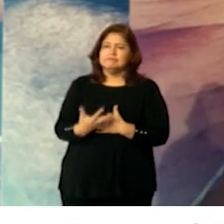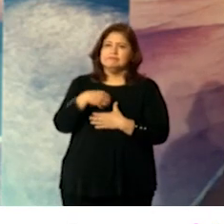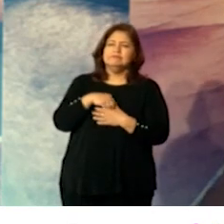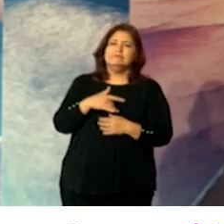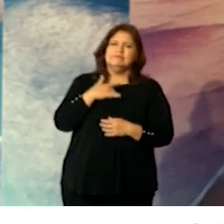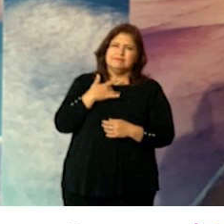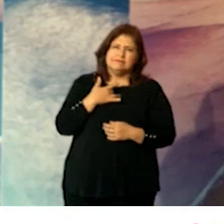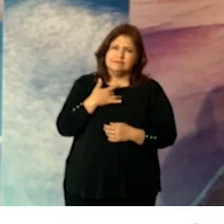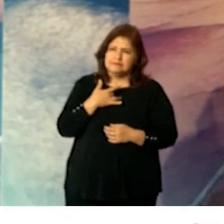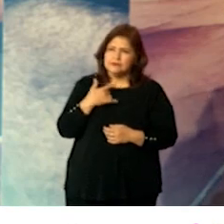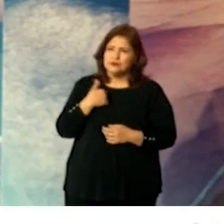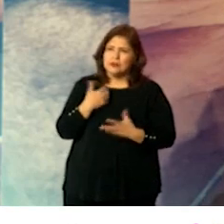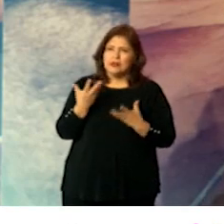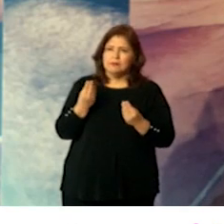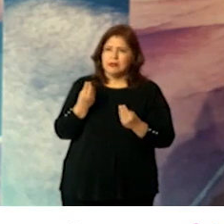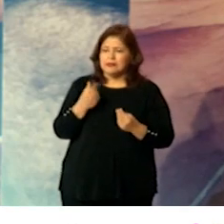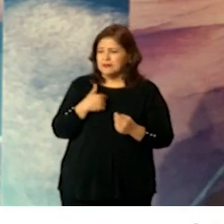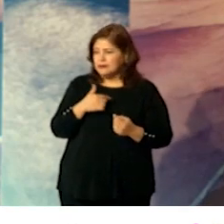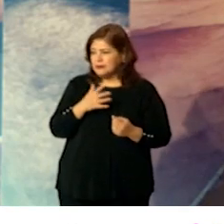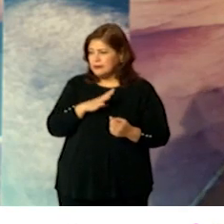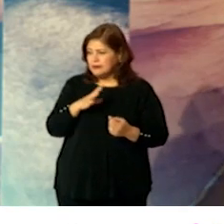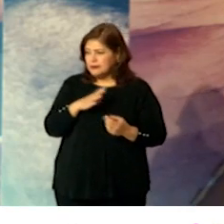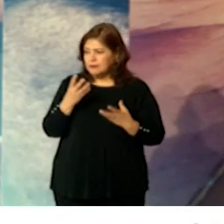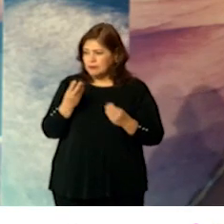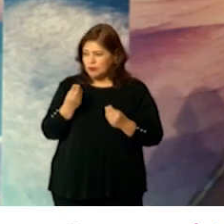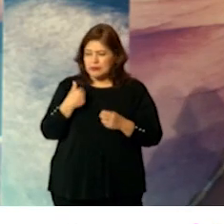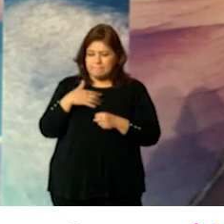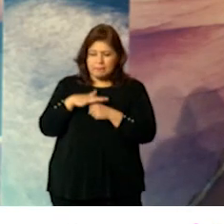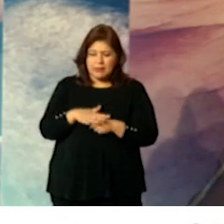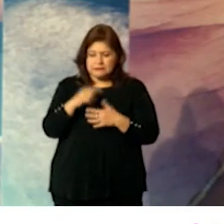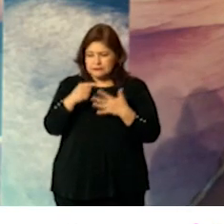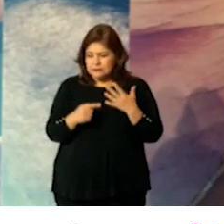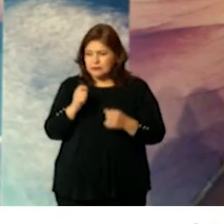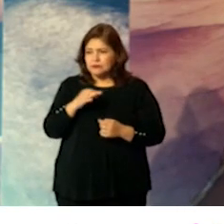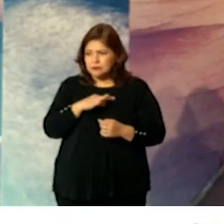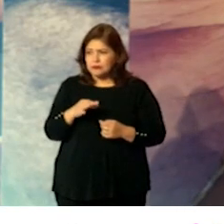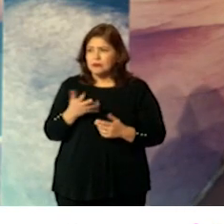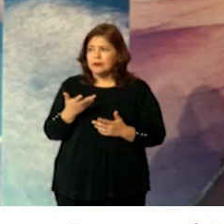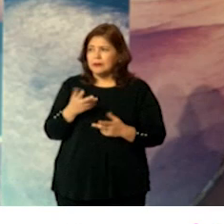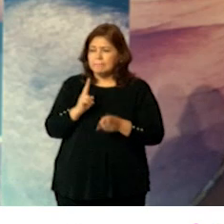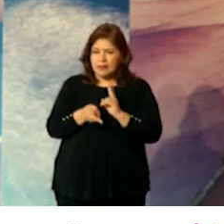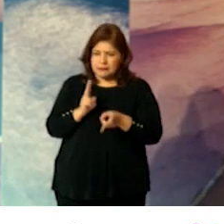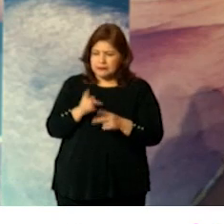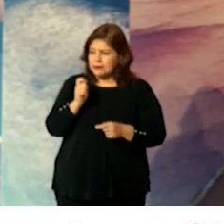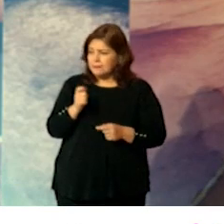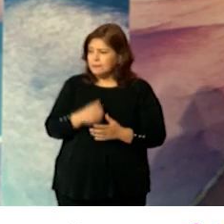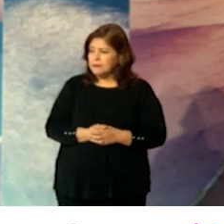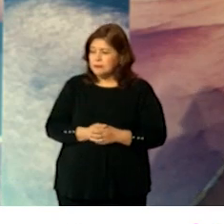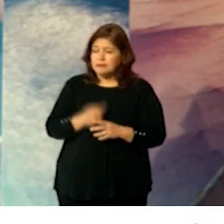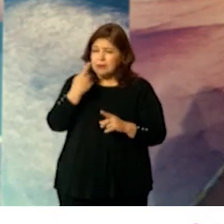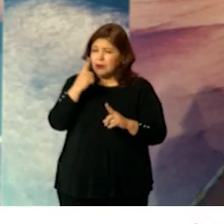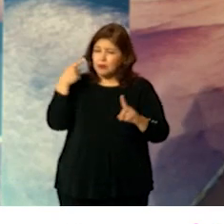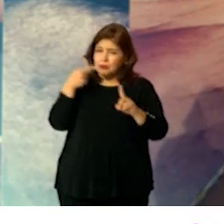muy sencilla. Yo tengo muchas cuestiones que voy a traer hoy para hablar con nosotros, pero uno de los temas que